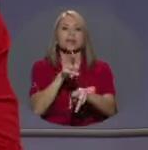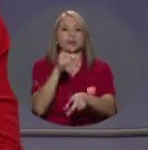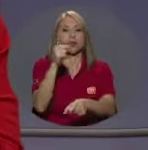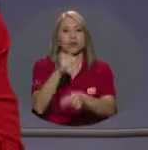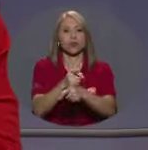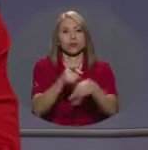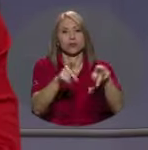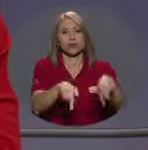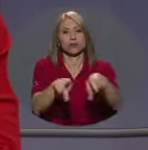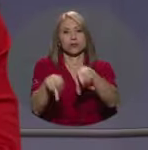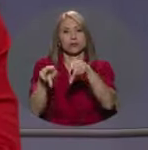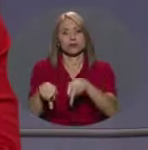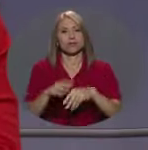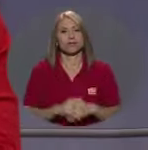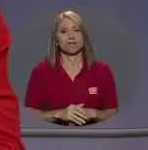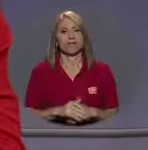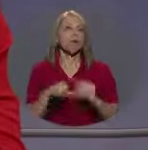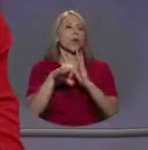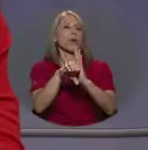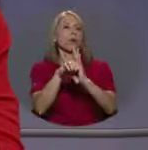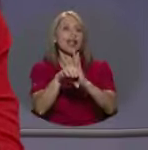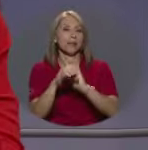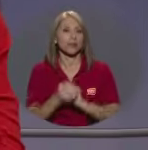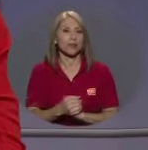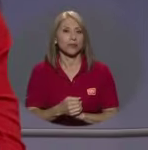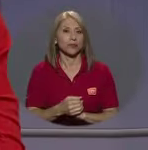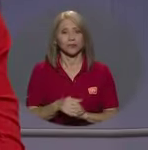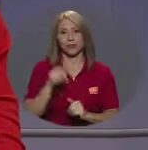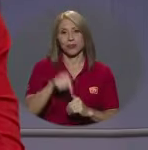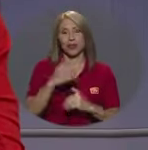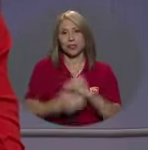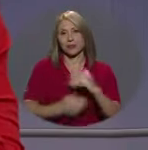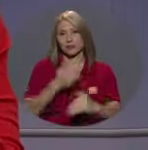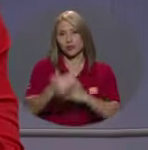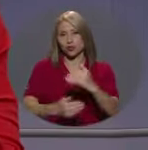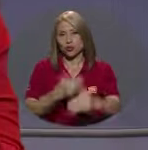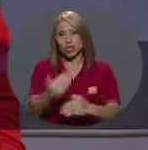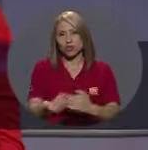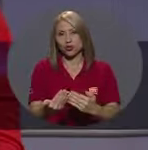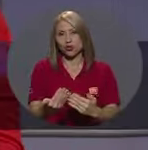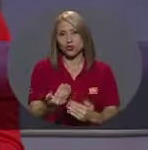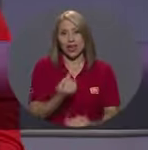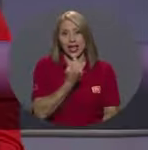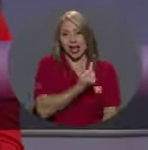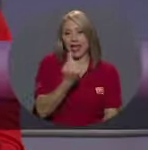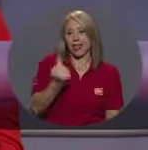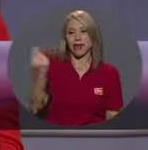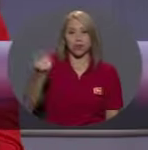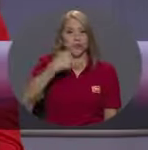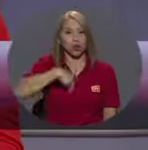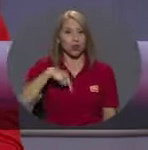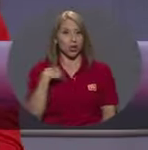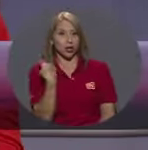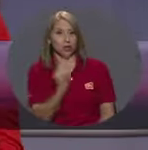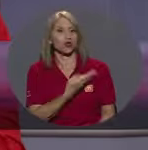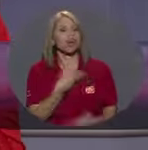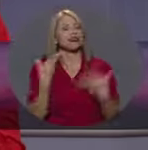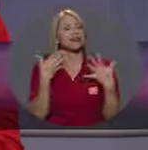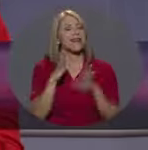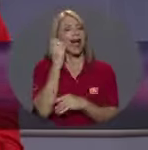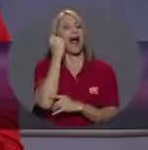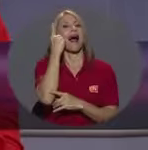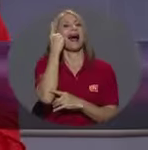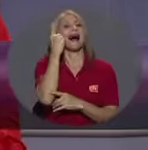una respuesta oportuna a la población. Entonces, por ejemplo, en este proceso, cada uno de nosotros ya tenemos